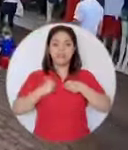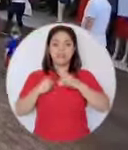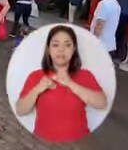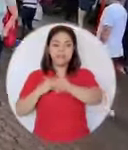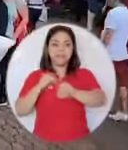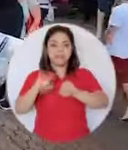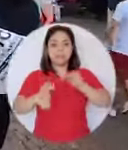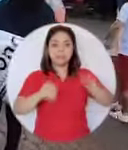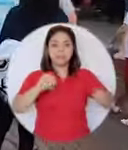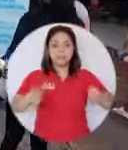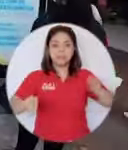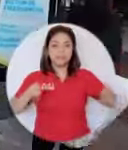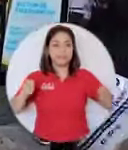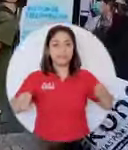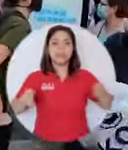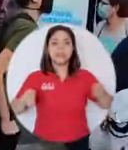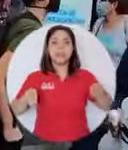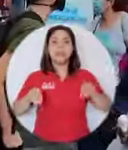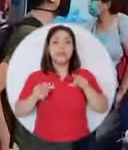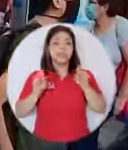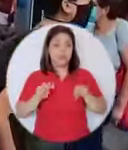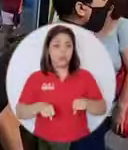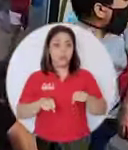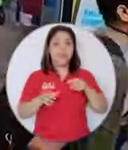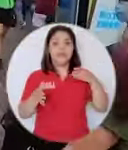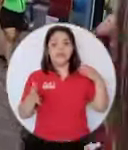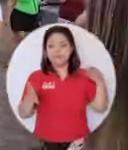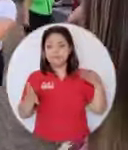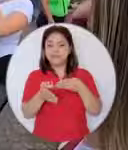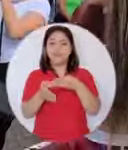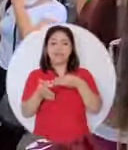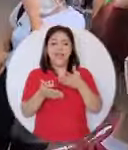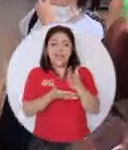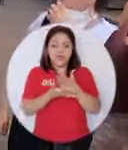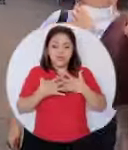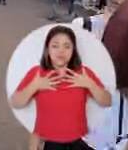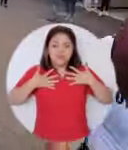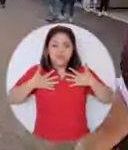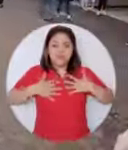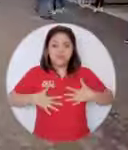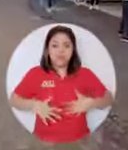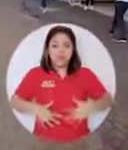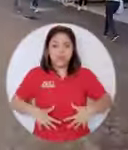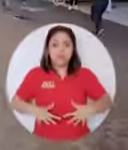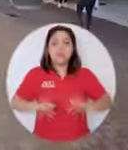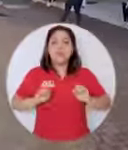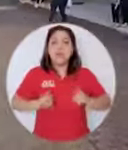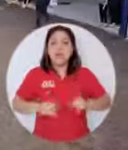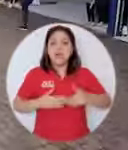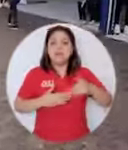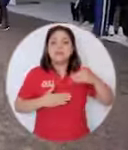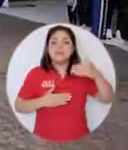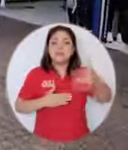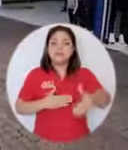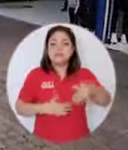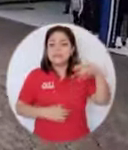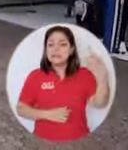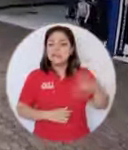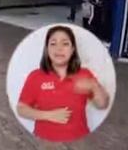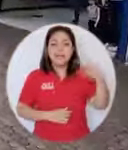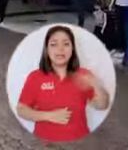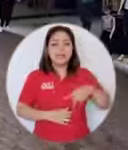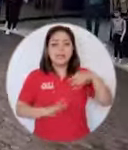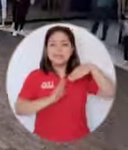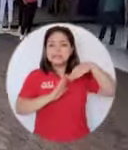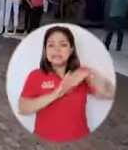estar produciendo tal vez algún daño en algunos tejidos. Exactamente. Que se puede ir agravando